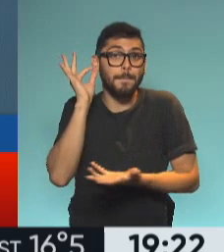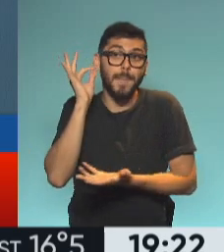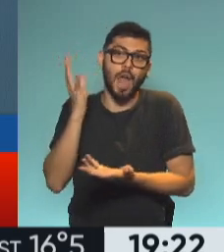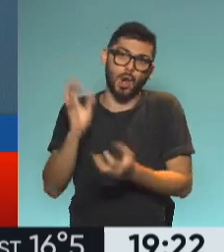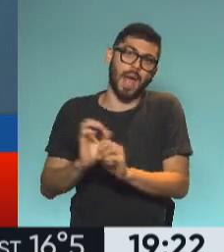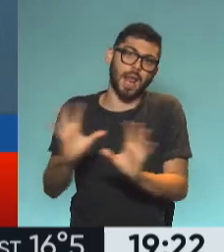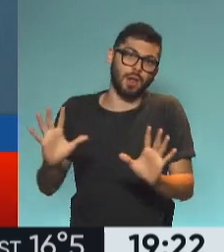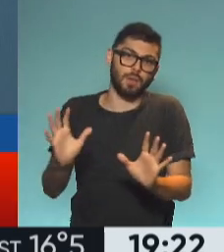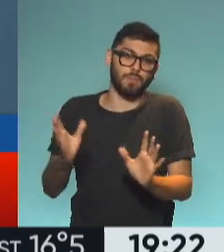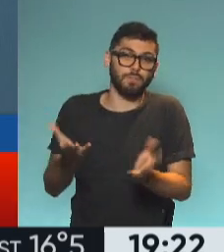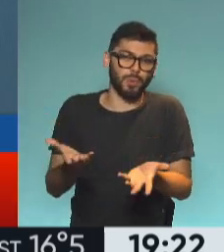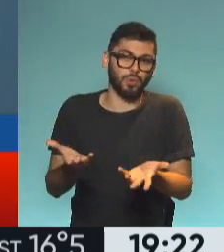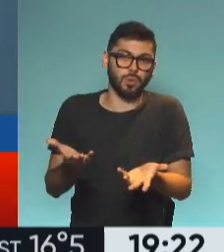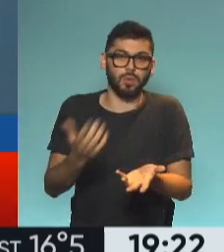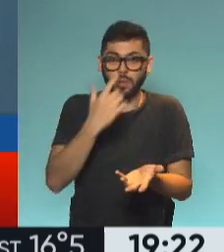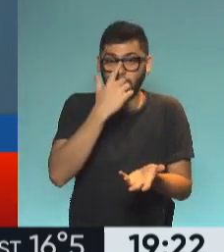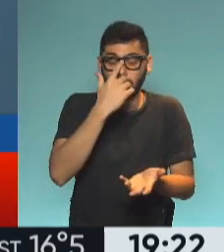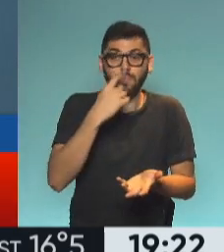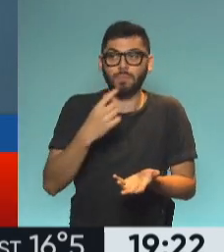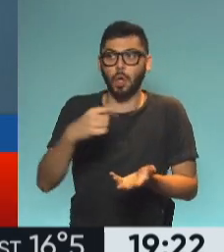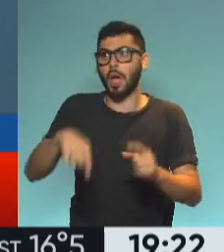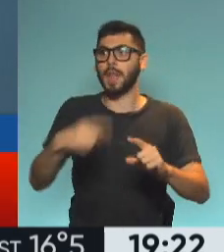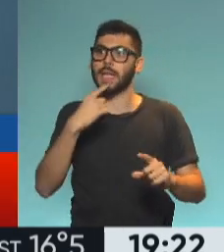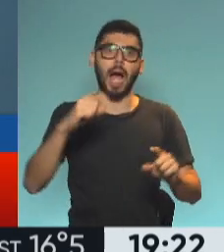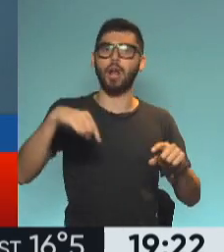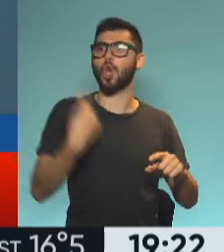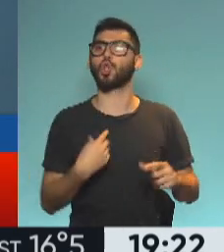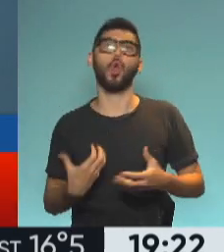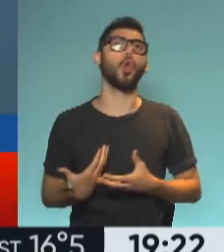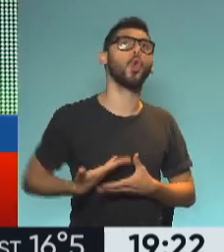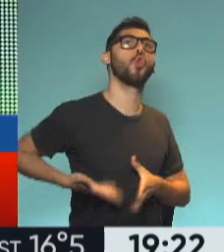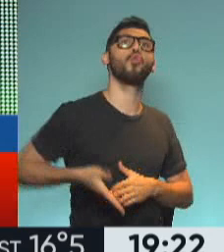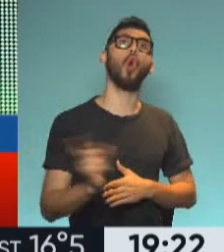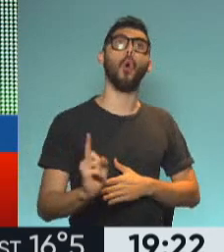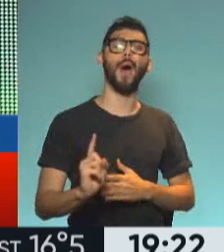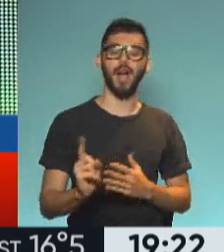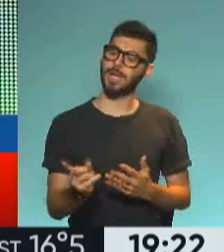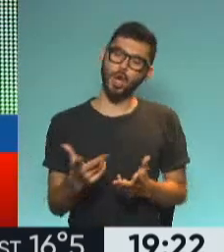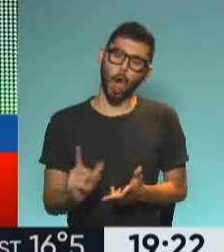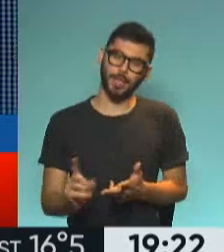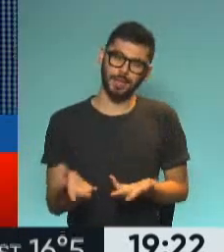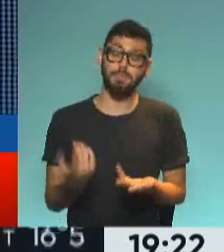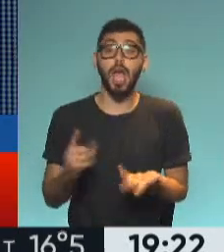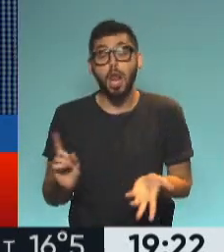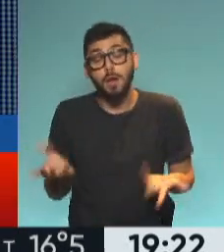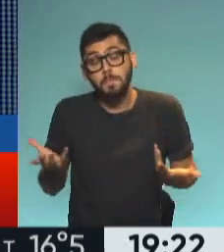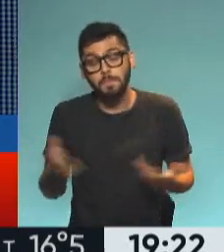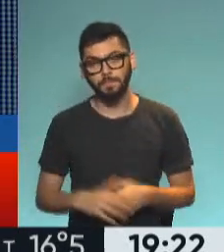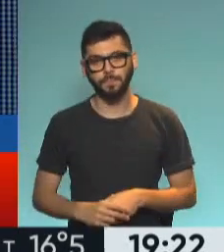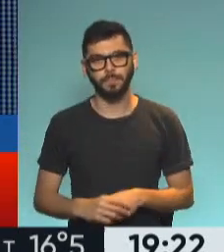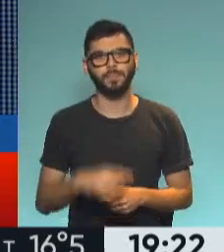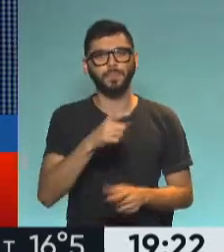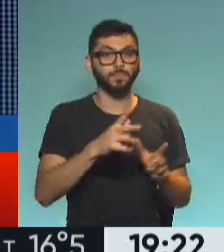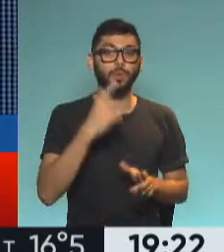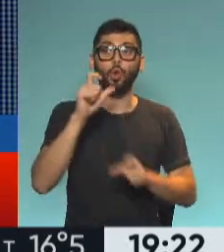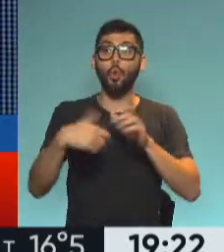nadie marcó una posición tampoco contraria para decir, acá no vamos a ir, ¿eh? Tibu está mencionando, cómo impactaría esto en los jugadores.